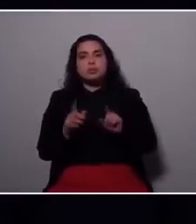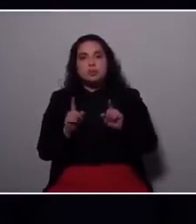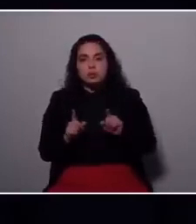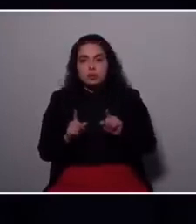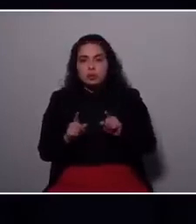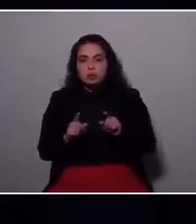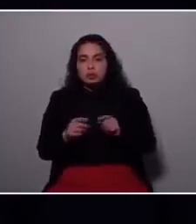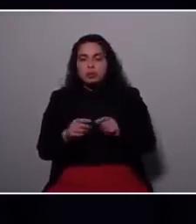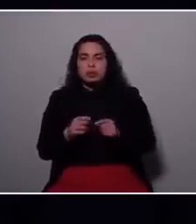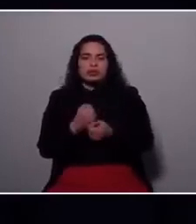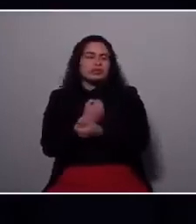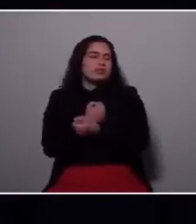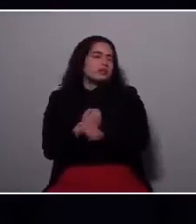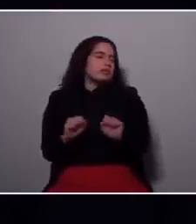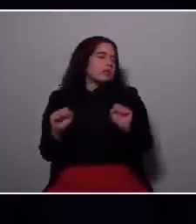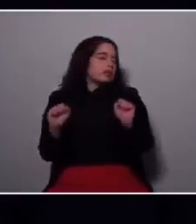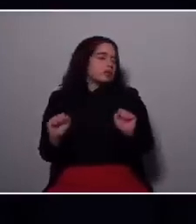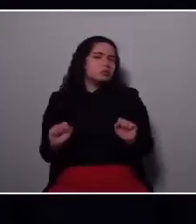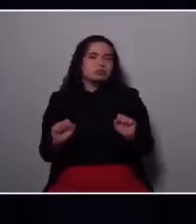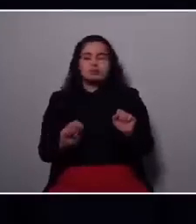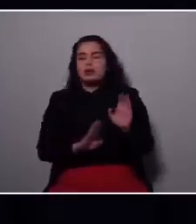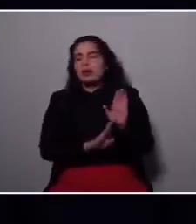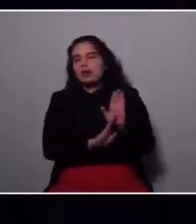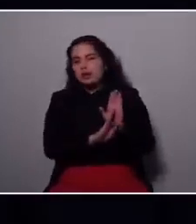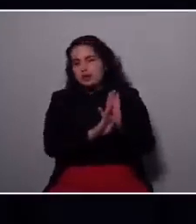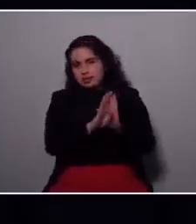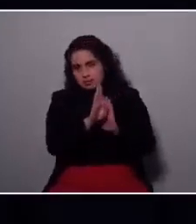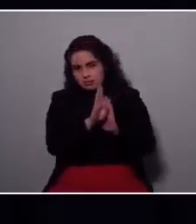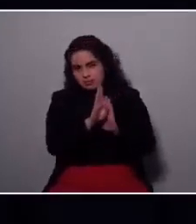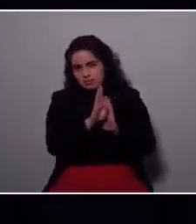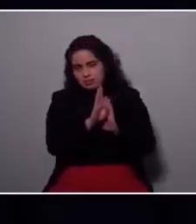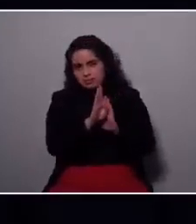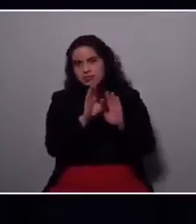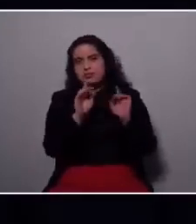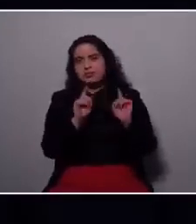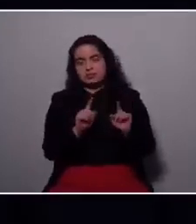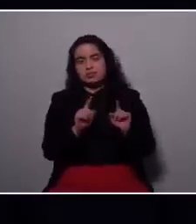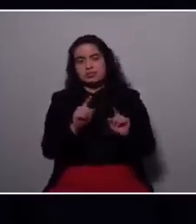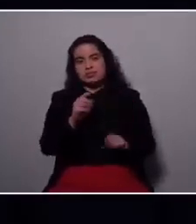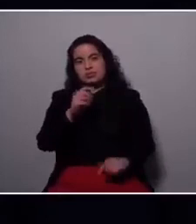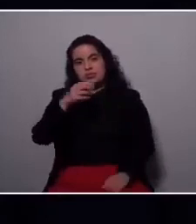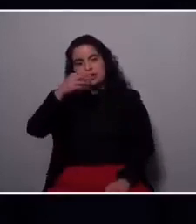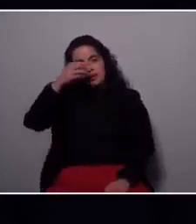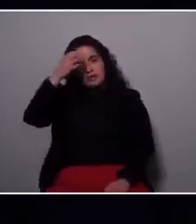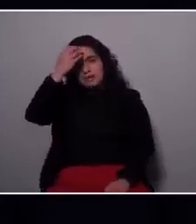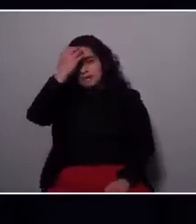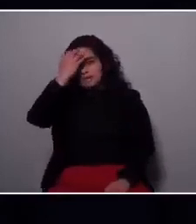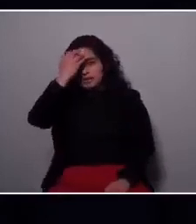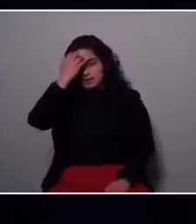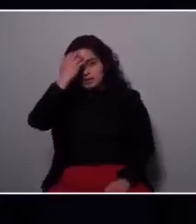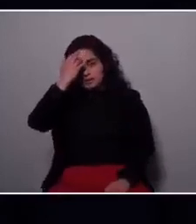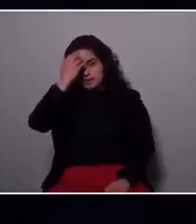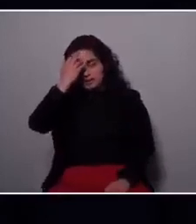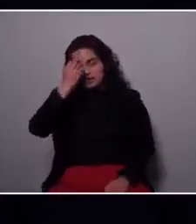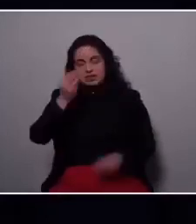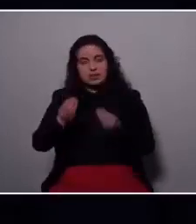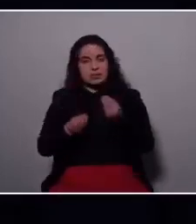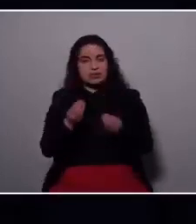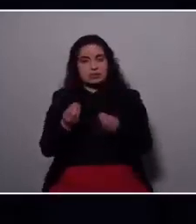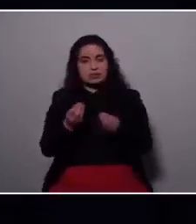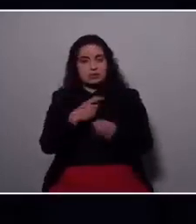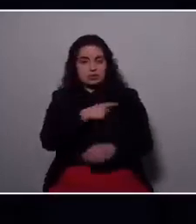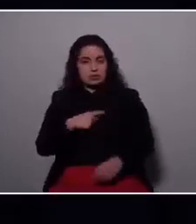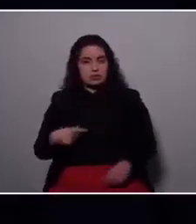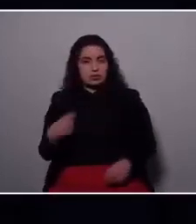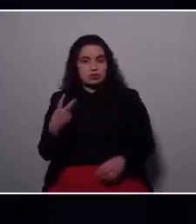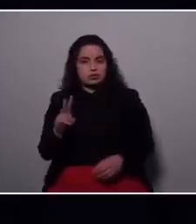crecimiento, por ejemplo. No fue tema bajo el gobierno de Bachelet, dos. Chile creció muy poco bajo ese gobierno. Y no ha sido